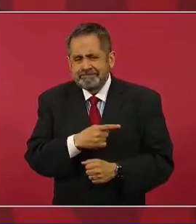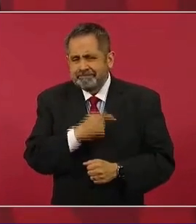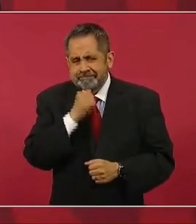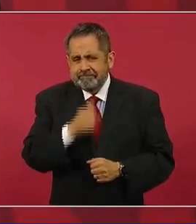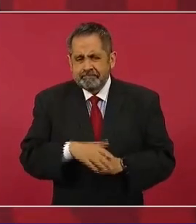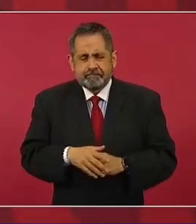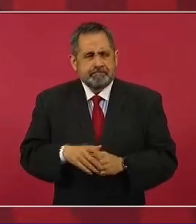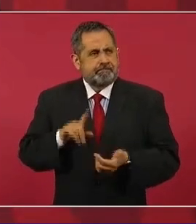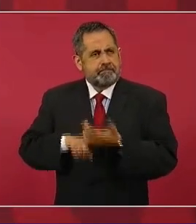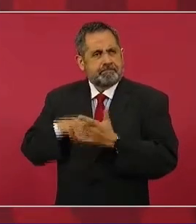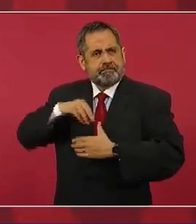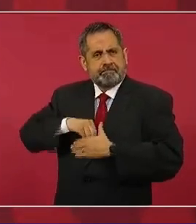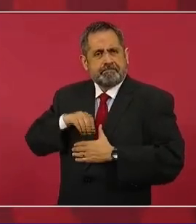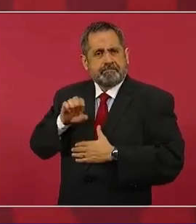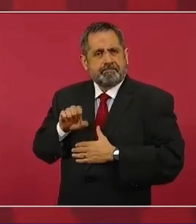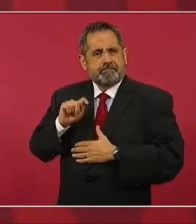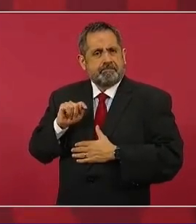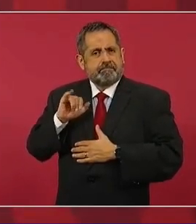la ética,